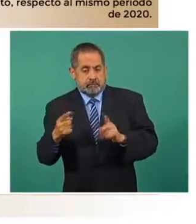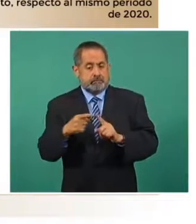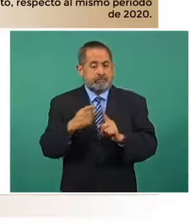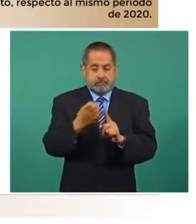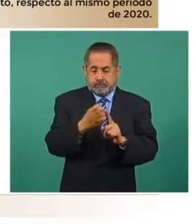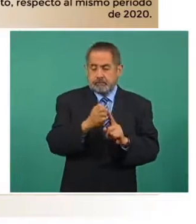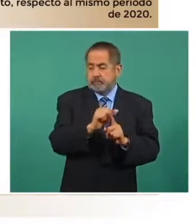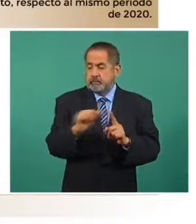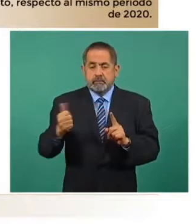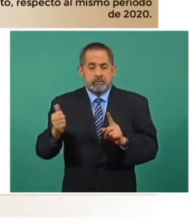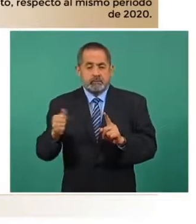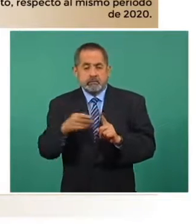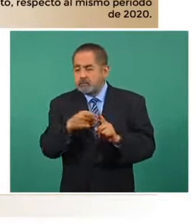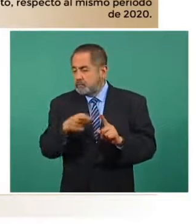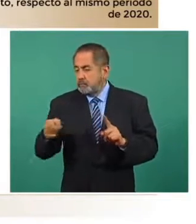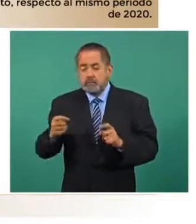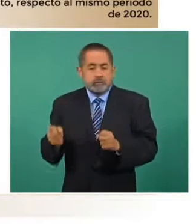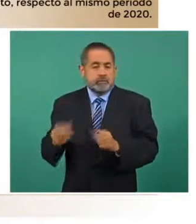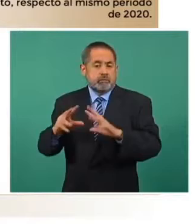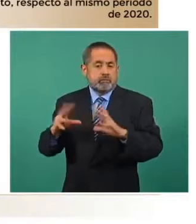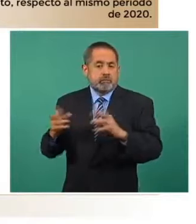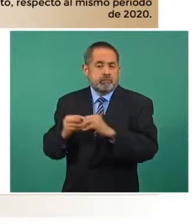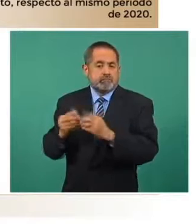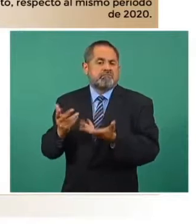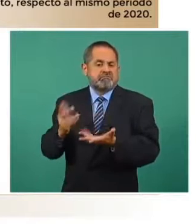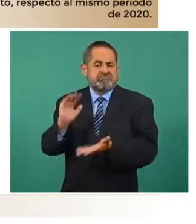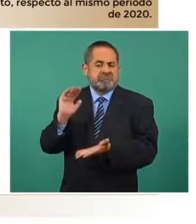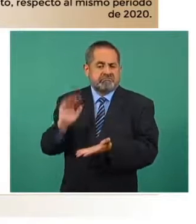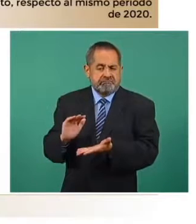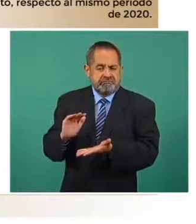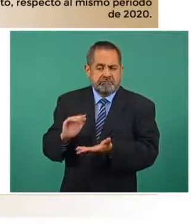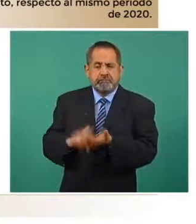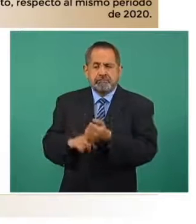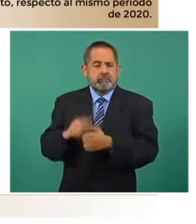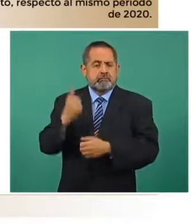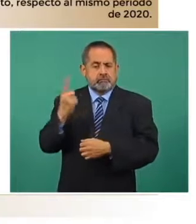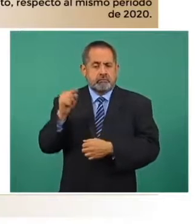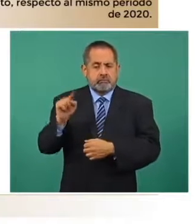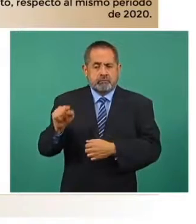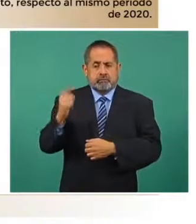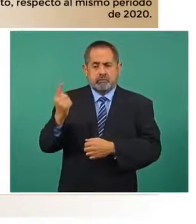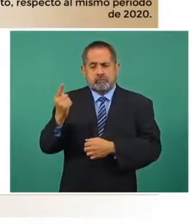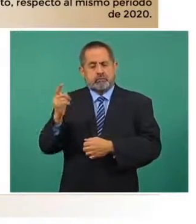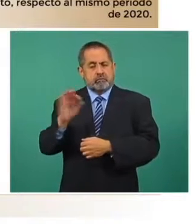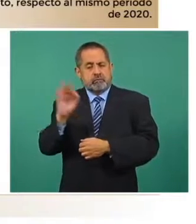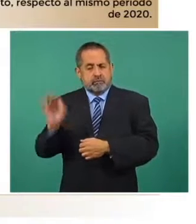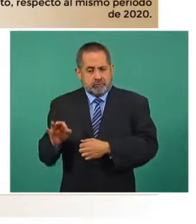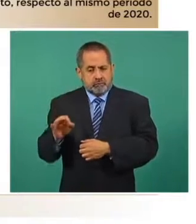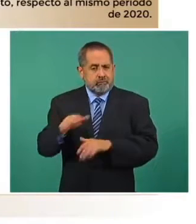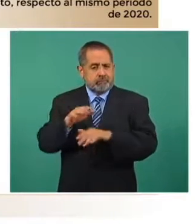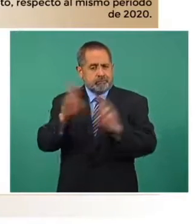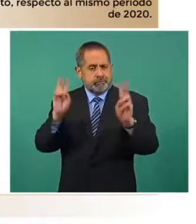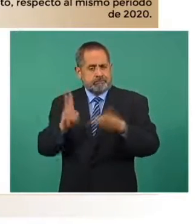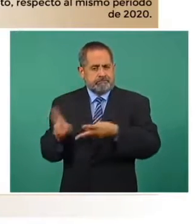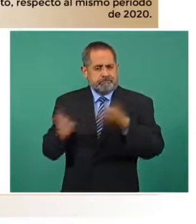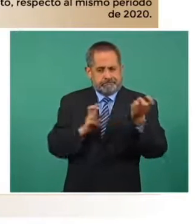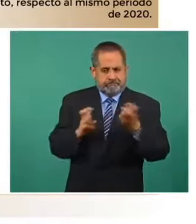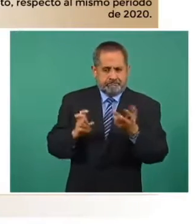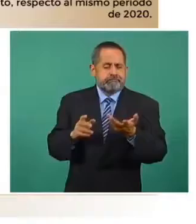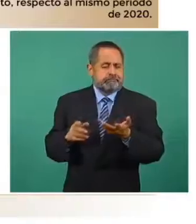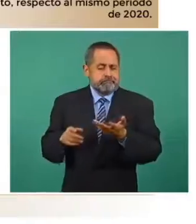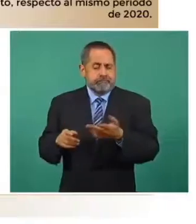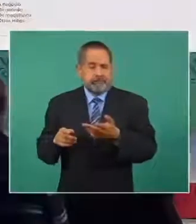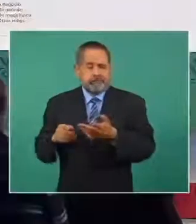de 2021 se registró una disminución de 1.1 en este delito respecto al mismo